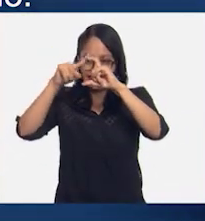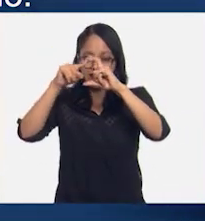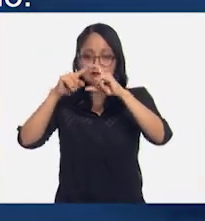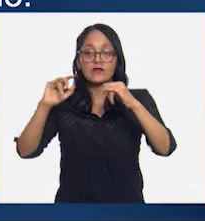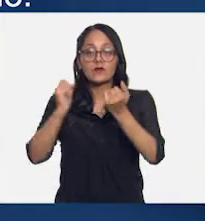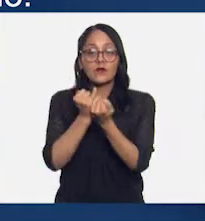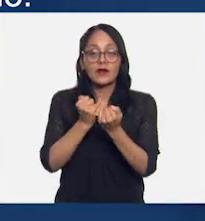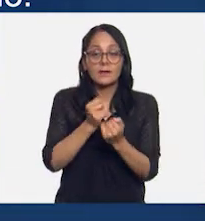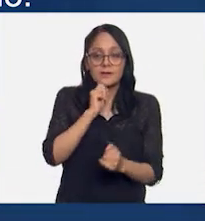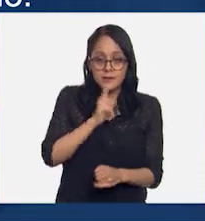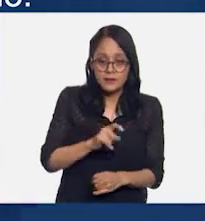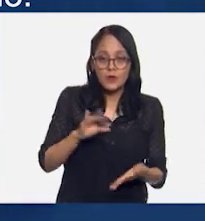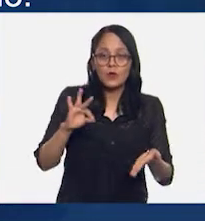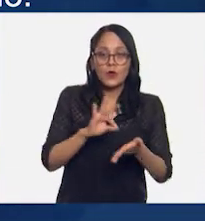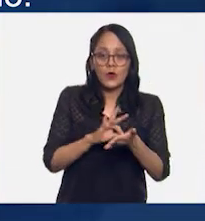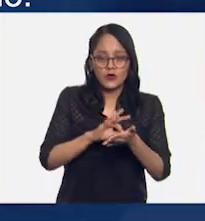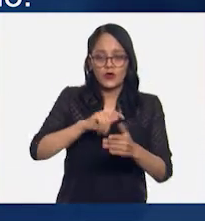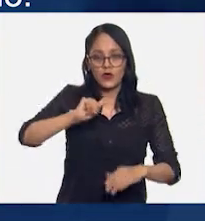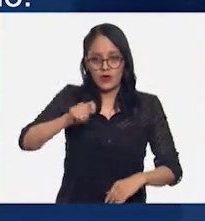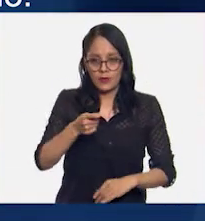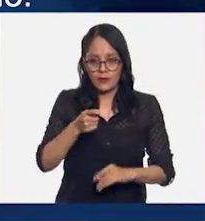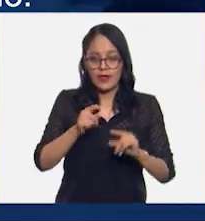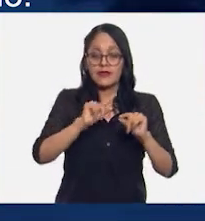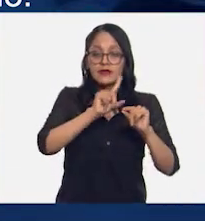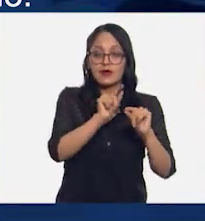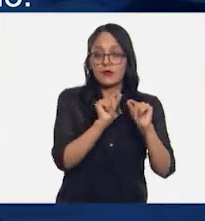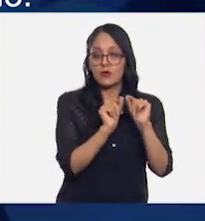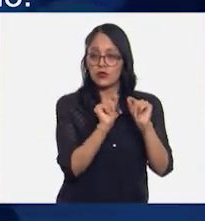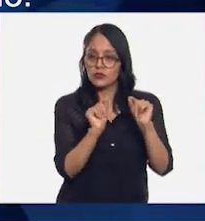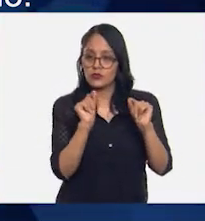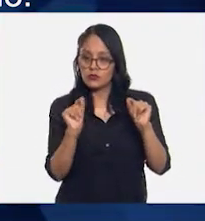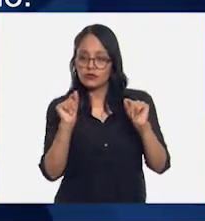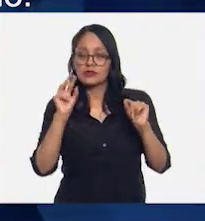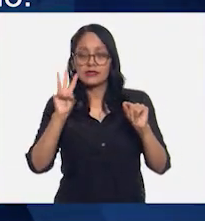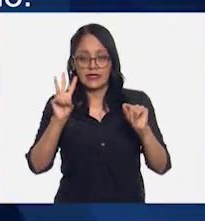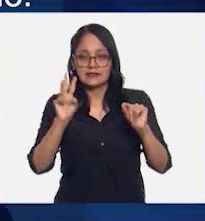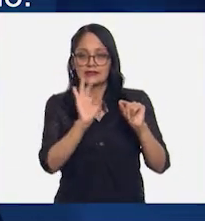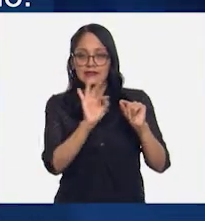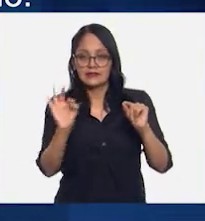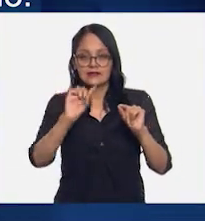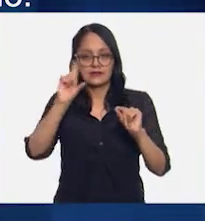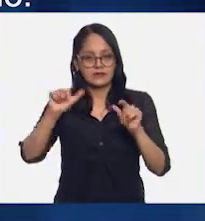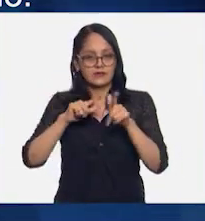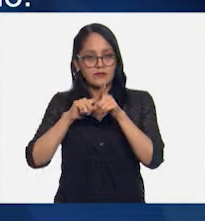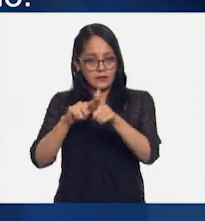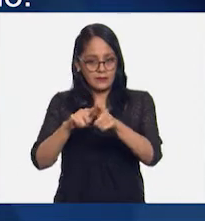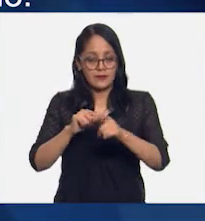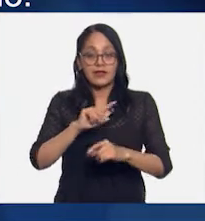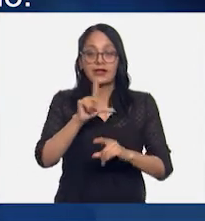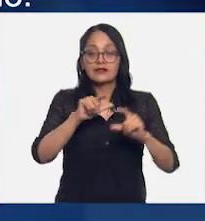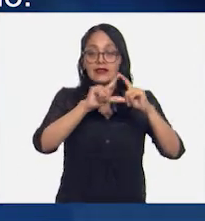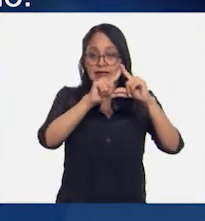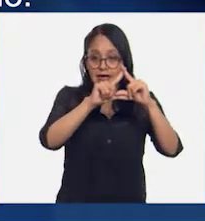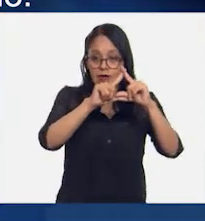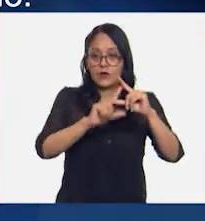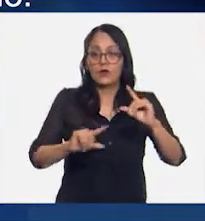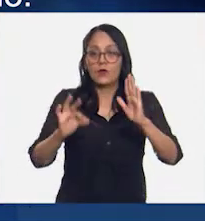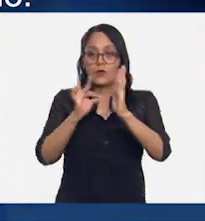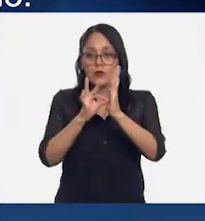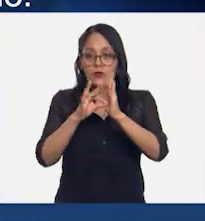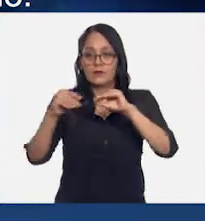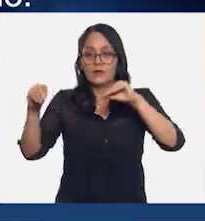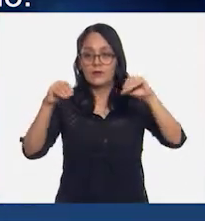como por la puntuación. 3 puntos y seguido. Después de triángulo, de punto y de